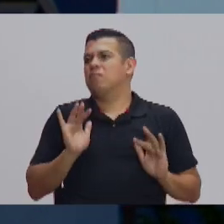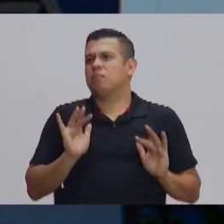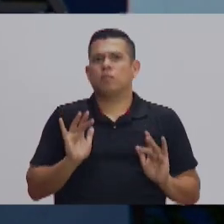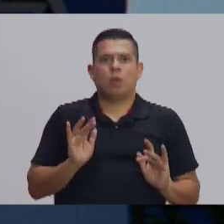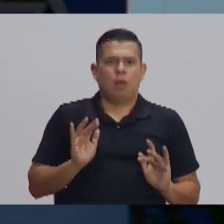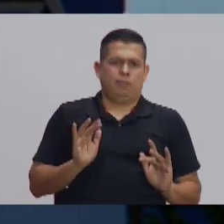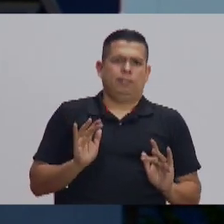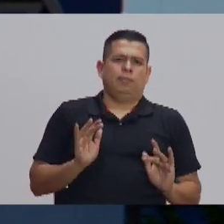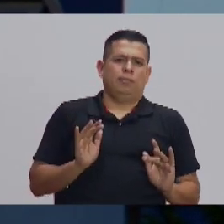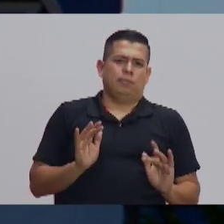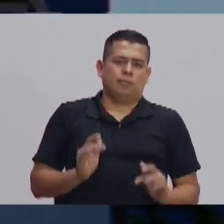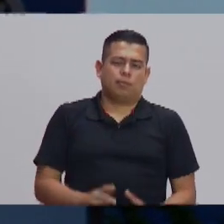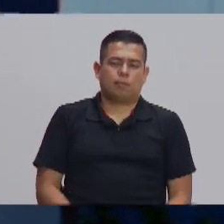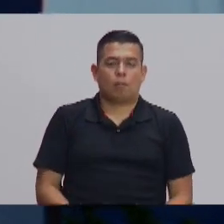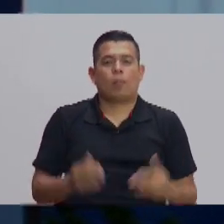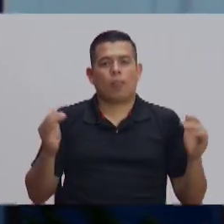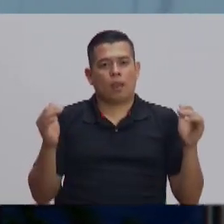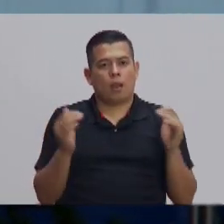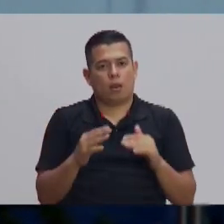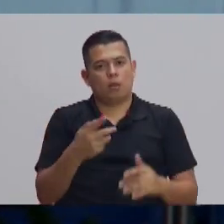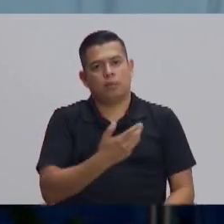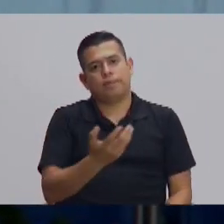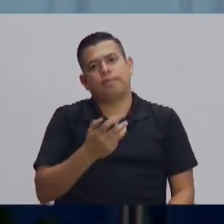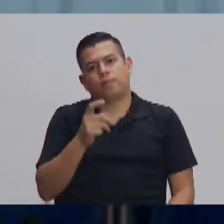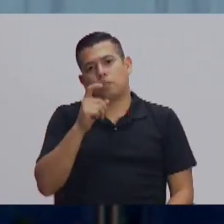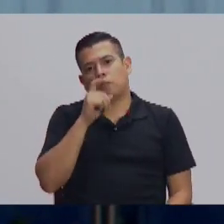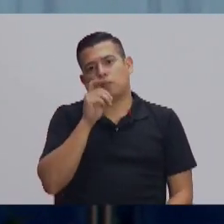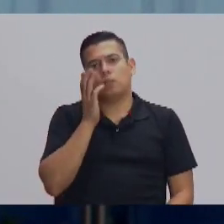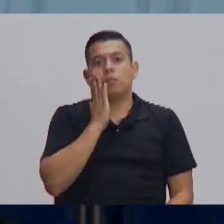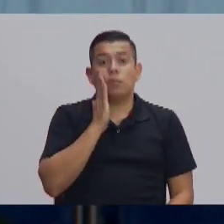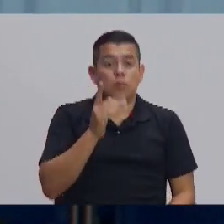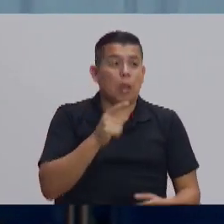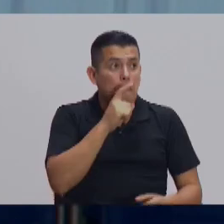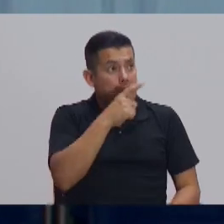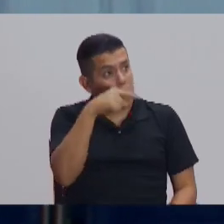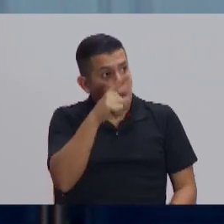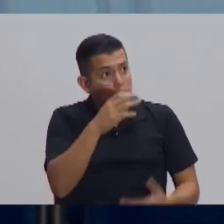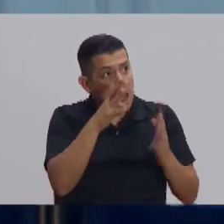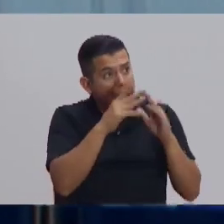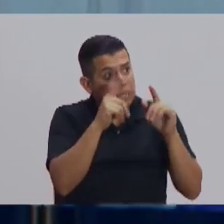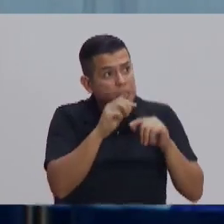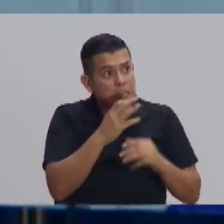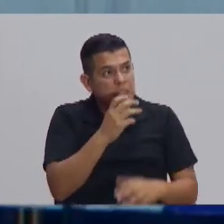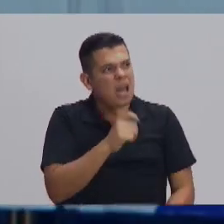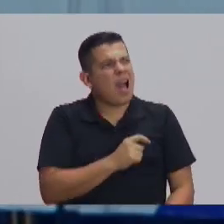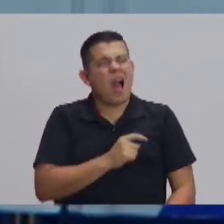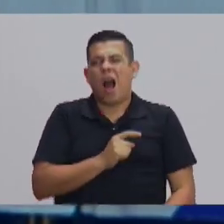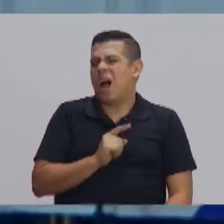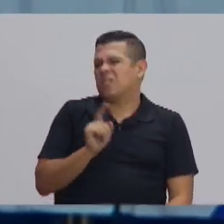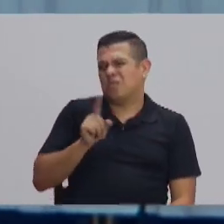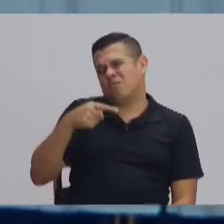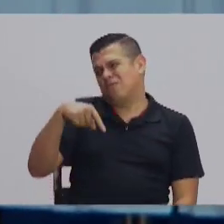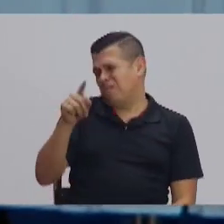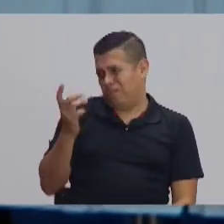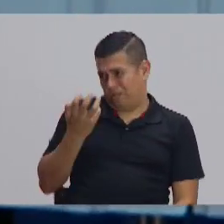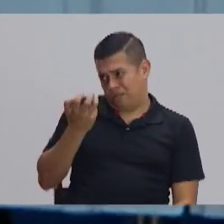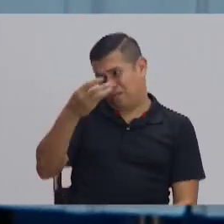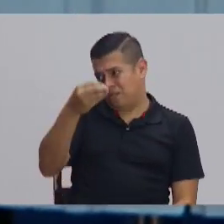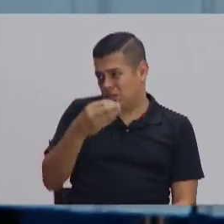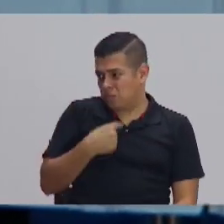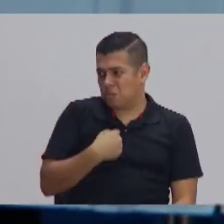o sea todo como muchos padres de familia papá vamos a ir a la iglesia ay no vayan ustedes